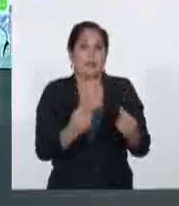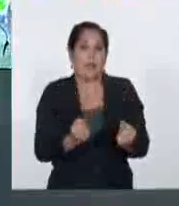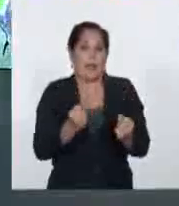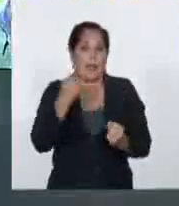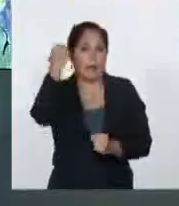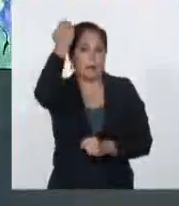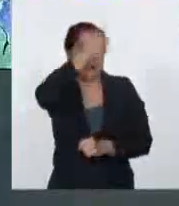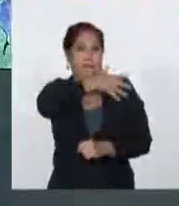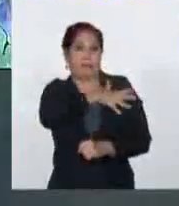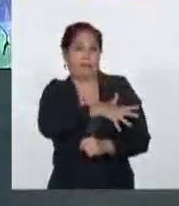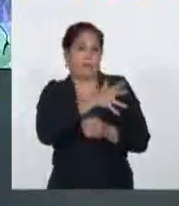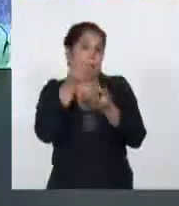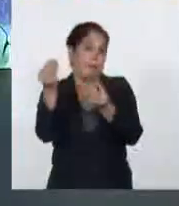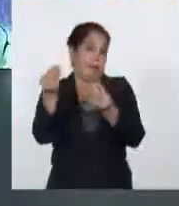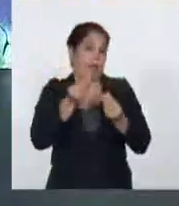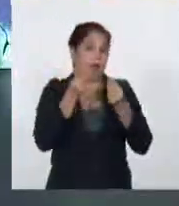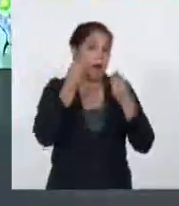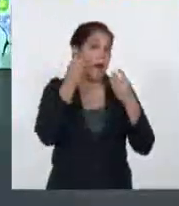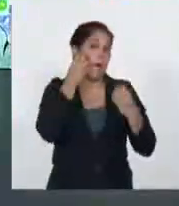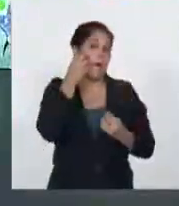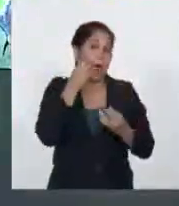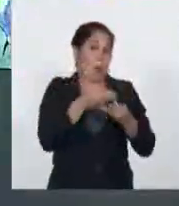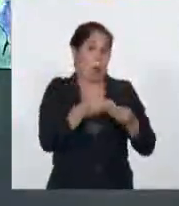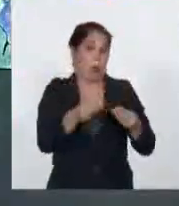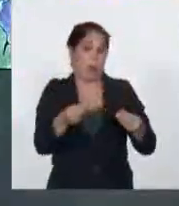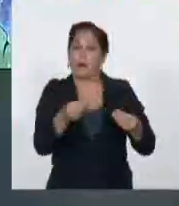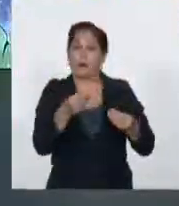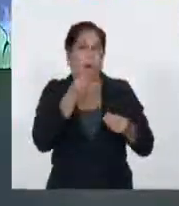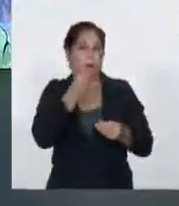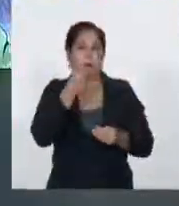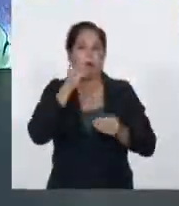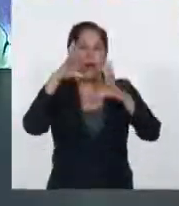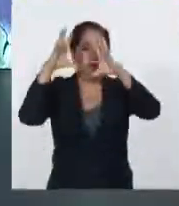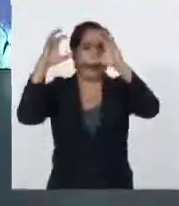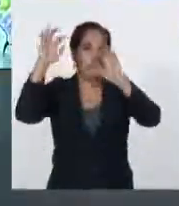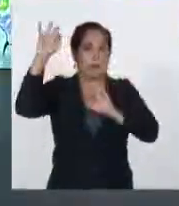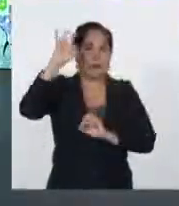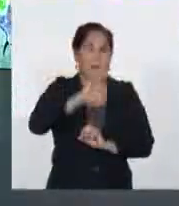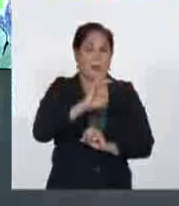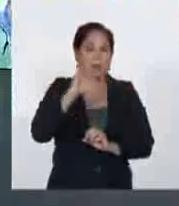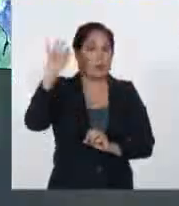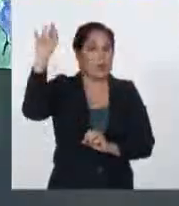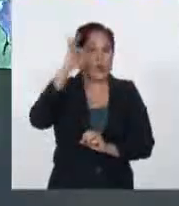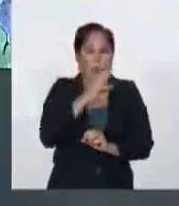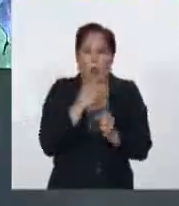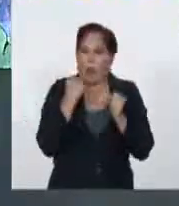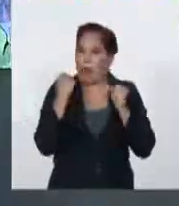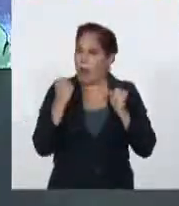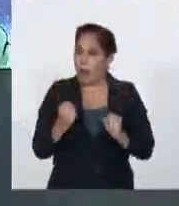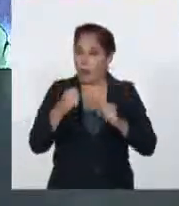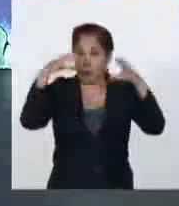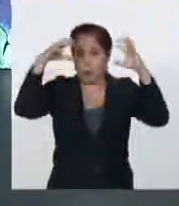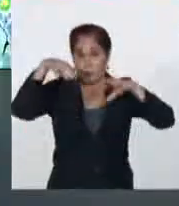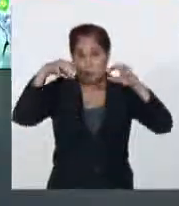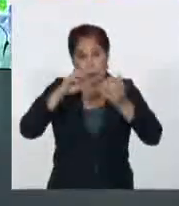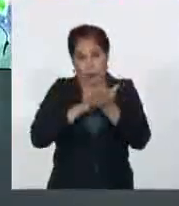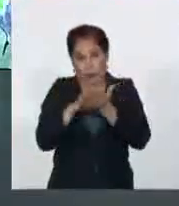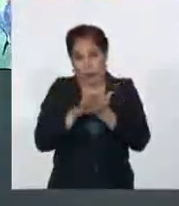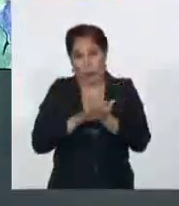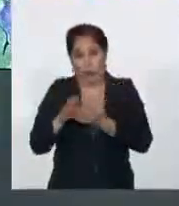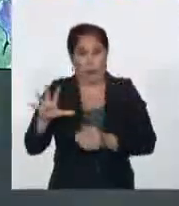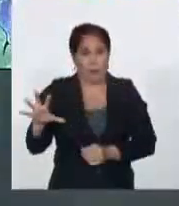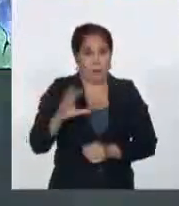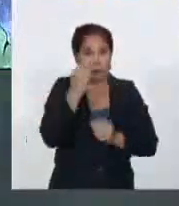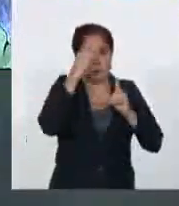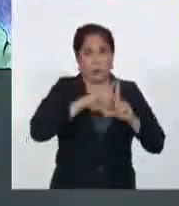marcada influencia de las altas presiones también inhibe la temperatura y también inhibe el régimen de precipitaciones en gran parte del archipiélago cubano.